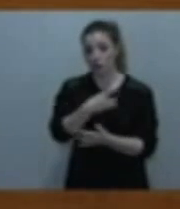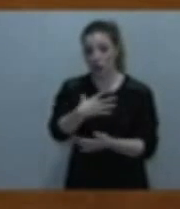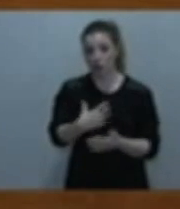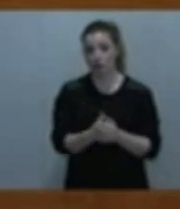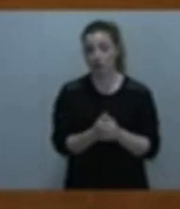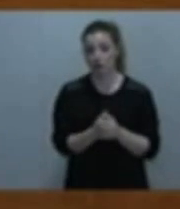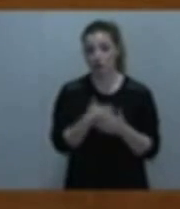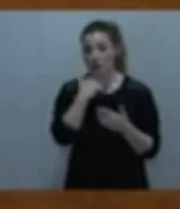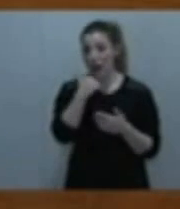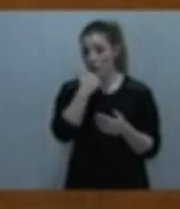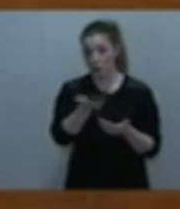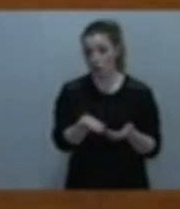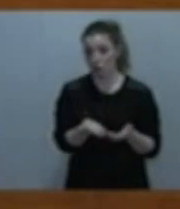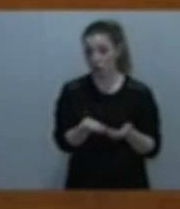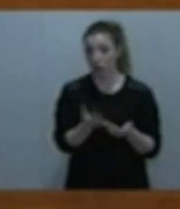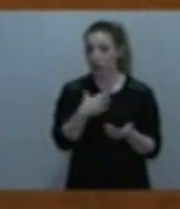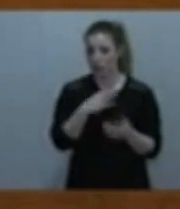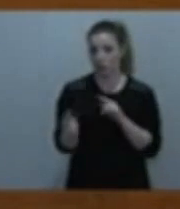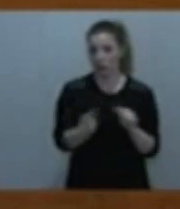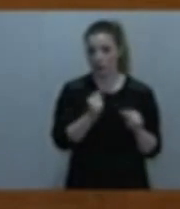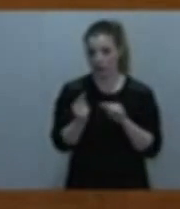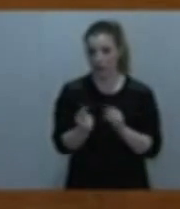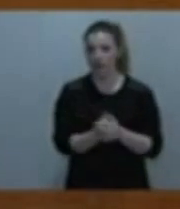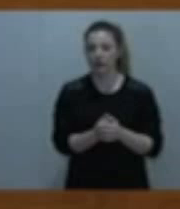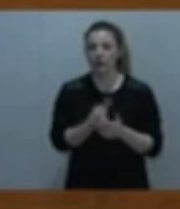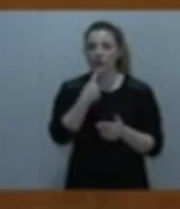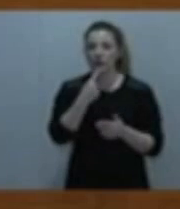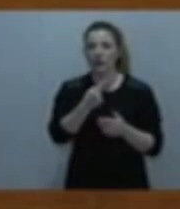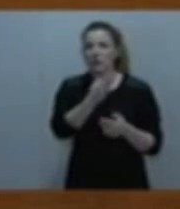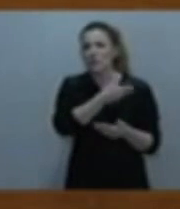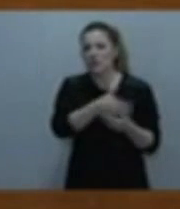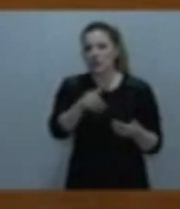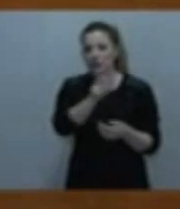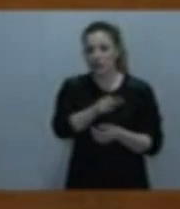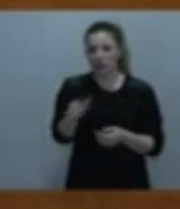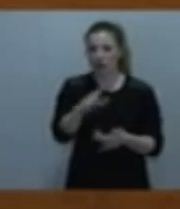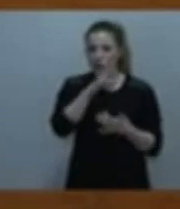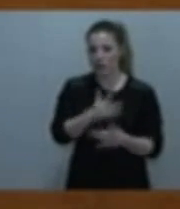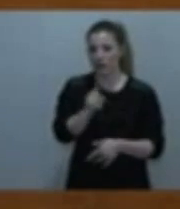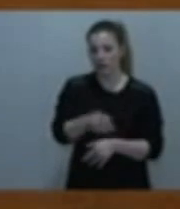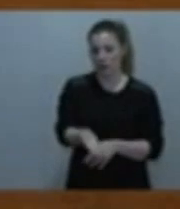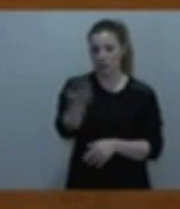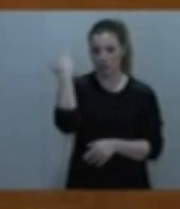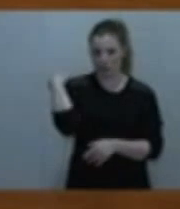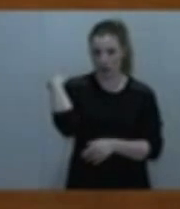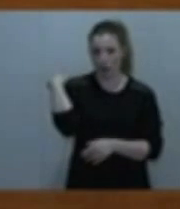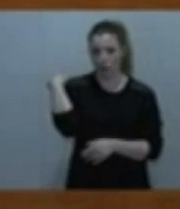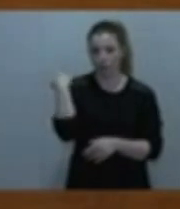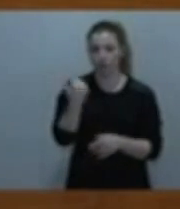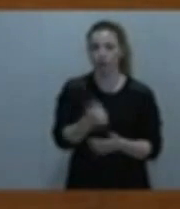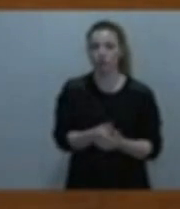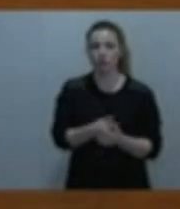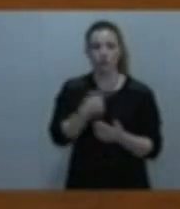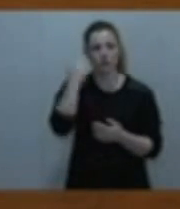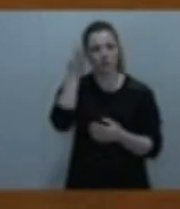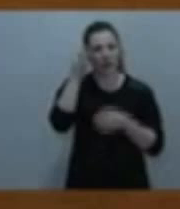algo empíricamente irrefutable. Millones de personas, en el presente y en el pasado, habían constatado esta